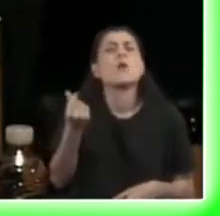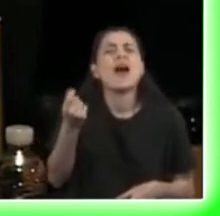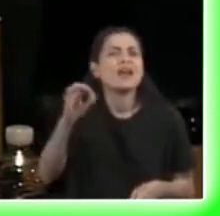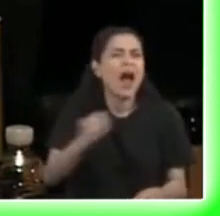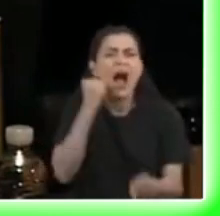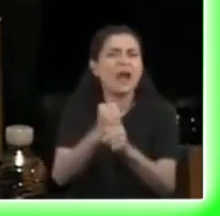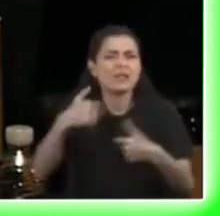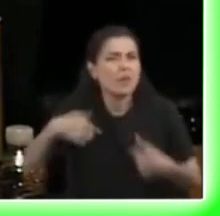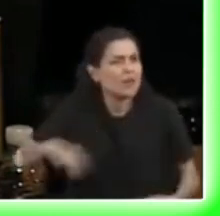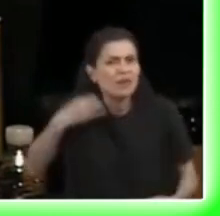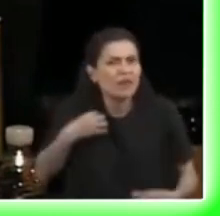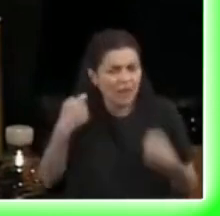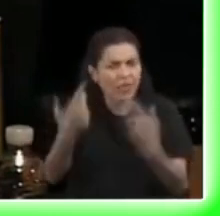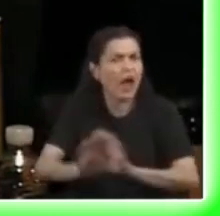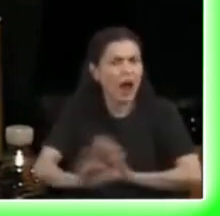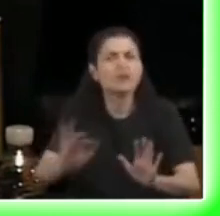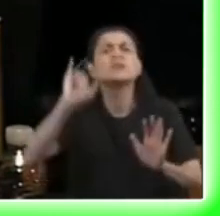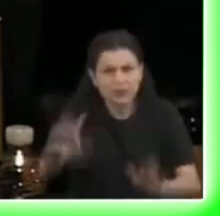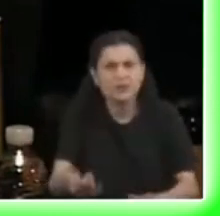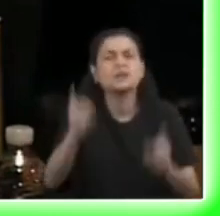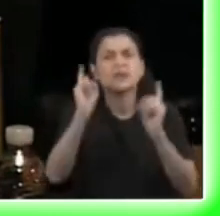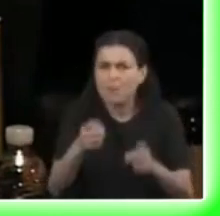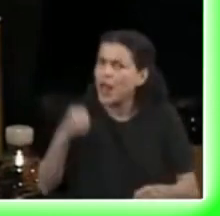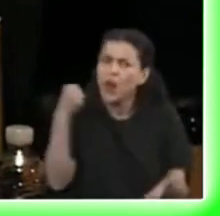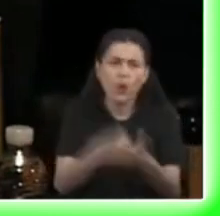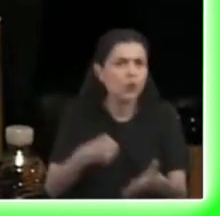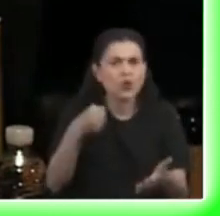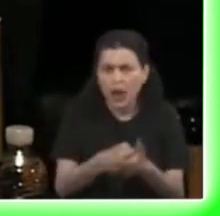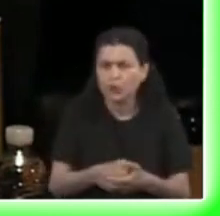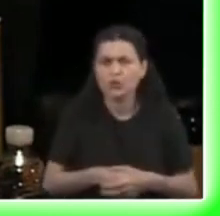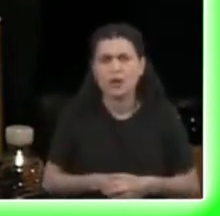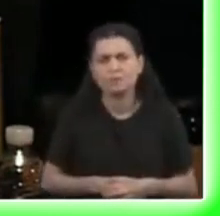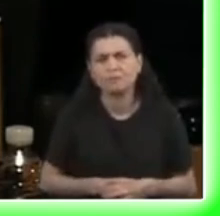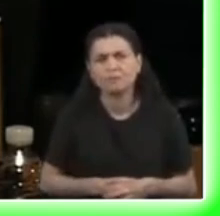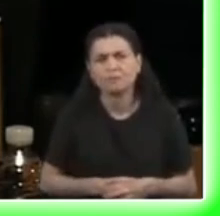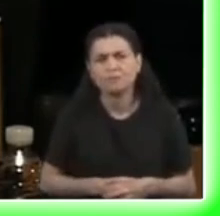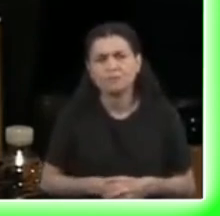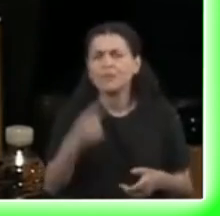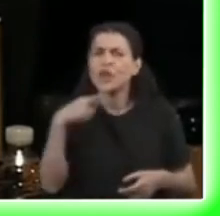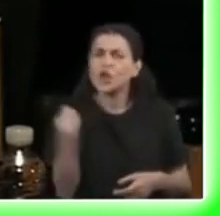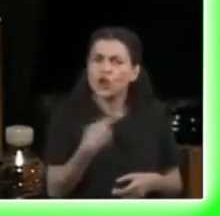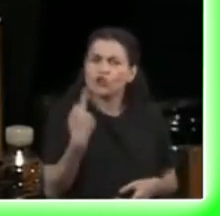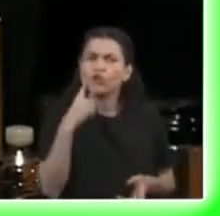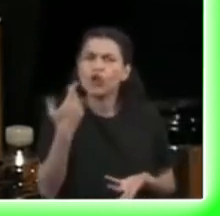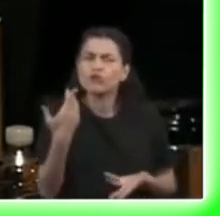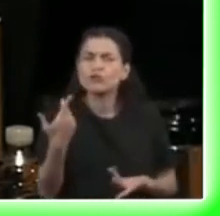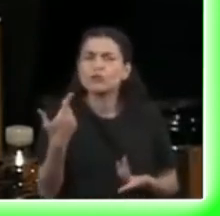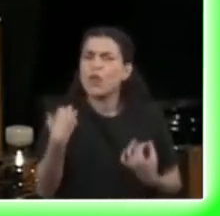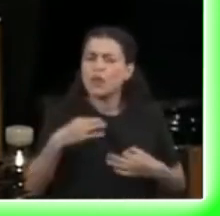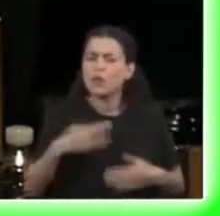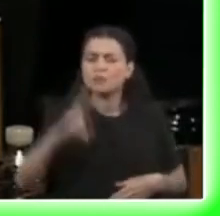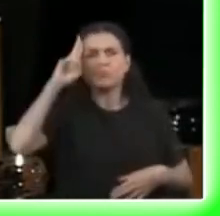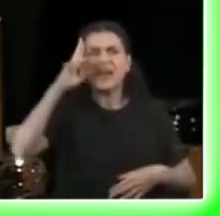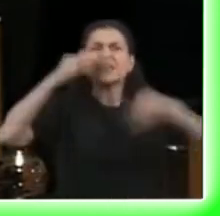Solo abandonando nuestras aspiraciones personales podemos estar a la altura de lo que esta causa nos exige. No hay lugar